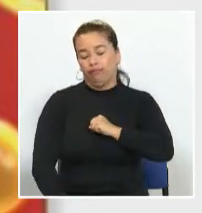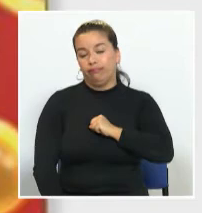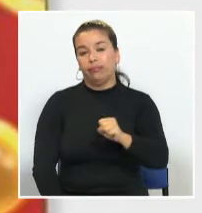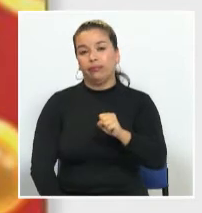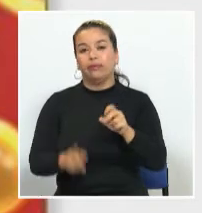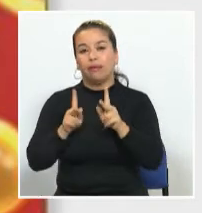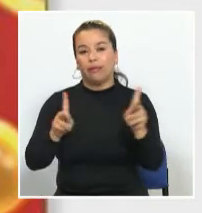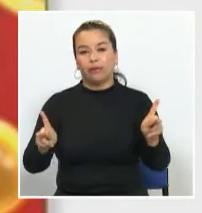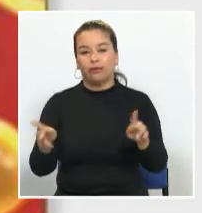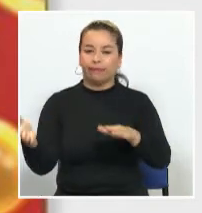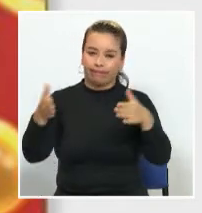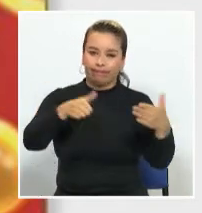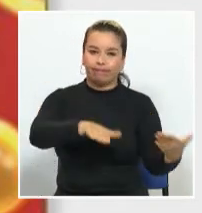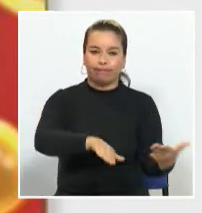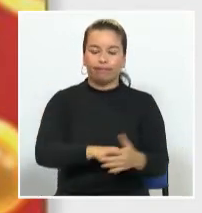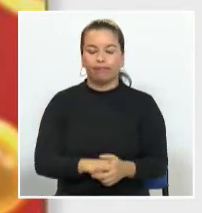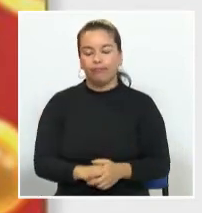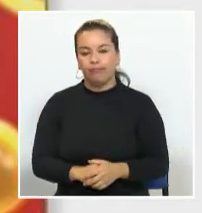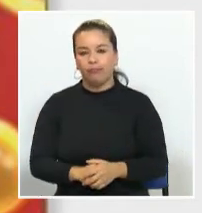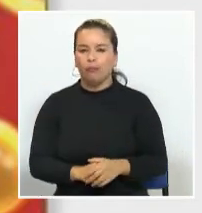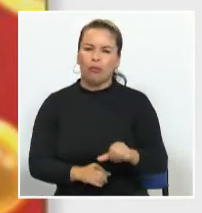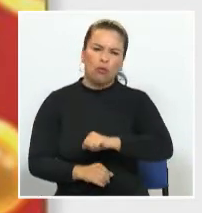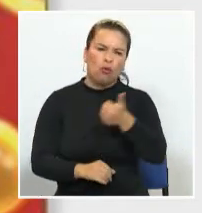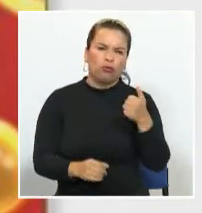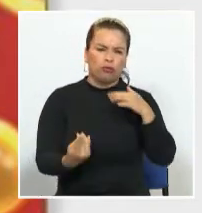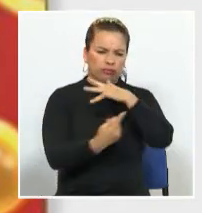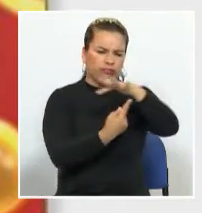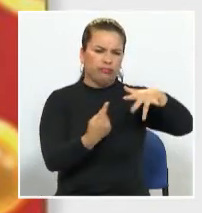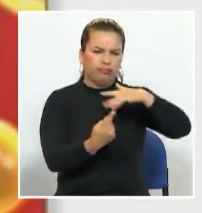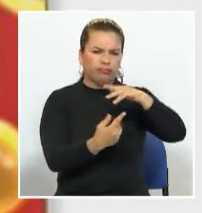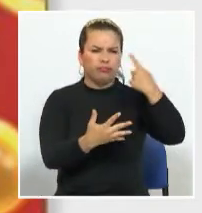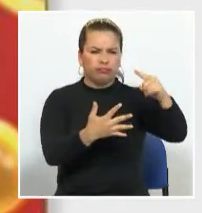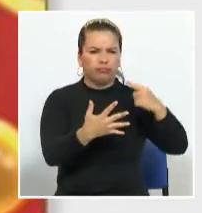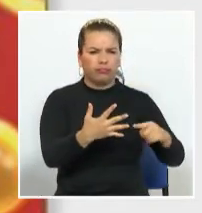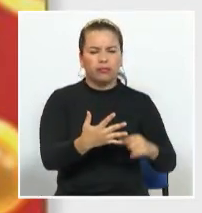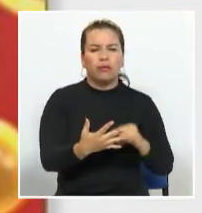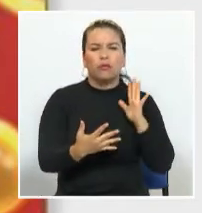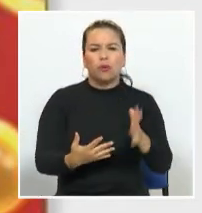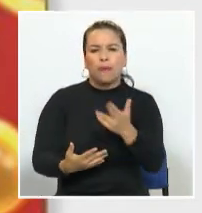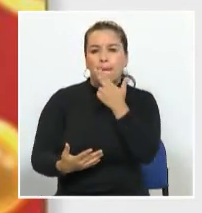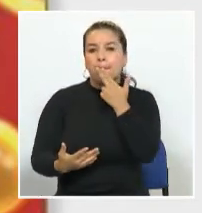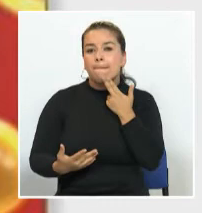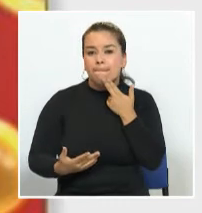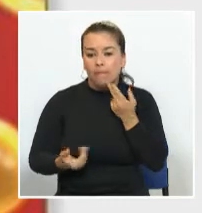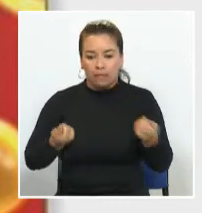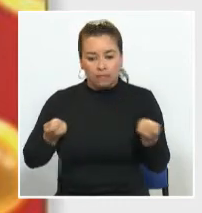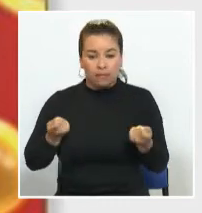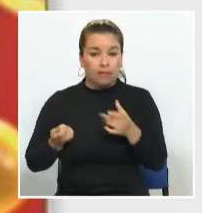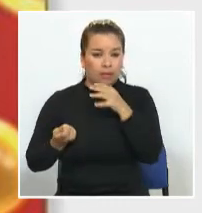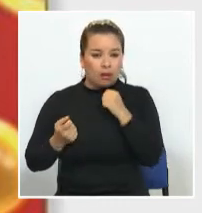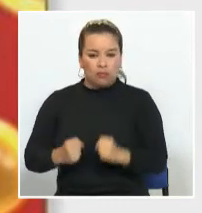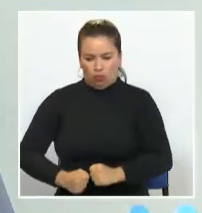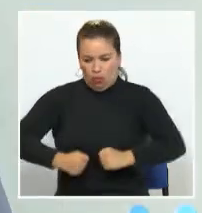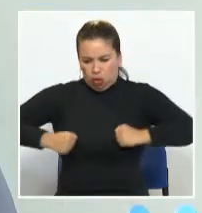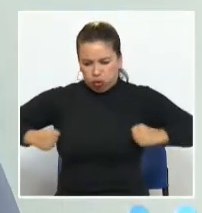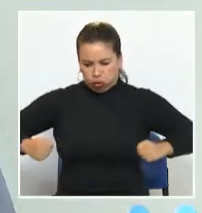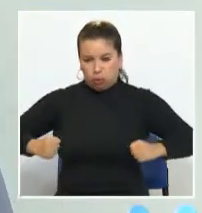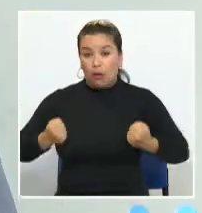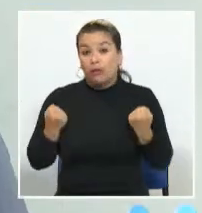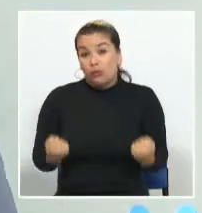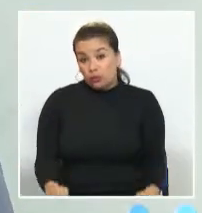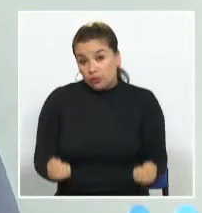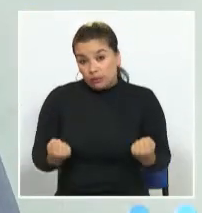casos. Otros factores de riesgo es ser diabético y no estar controlado, estar obeso con sobrepeso, no